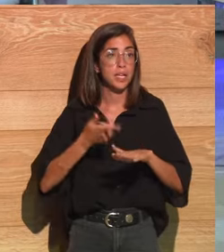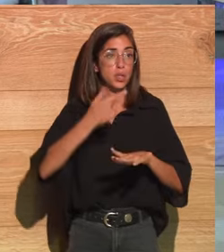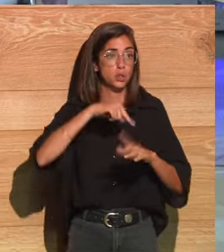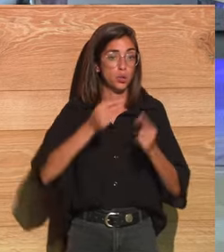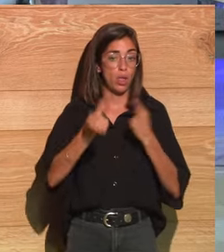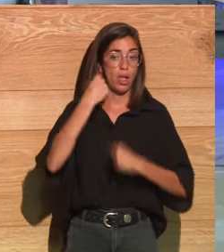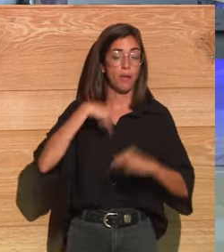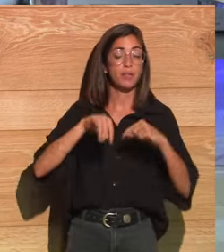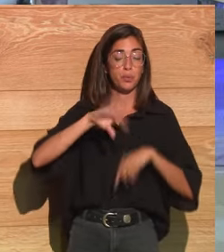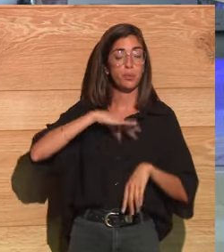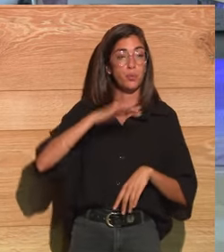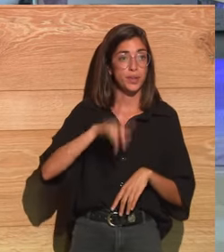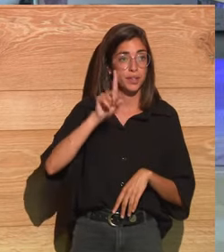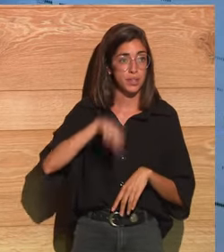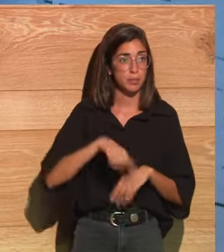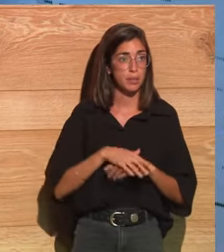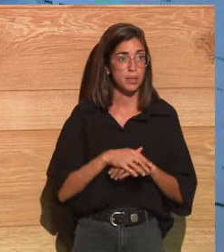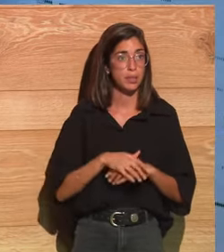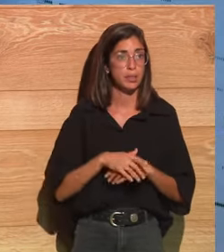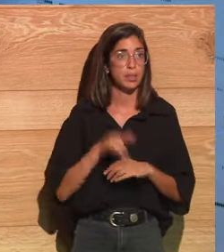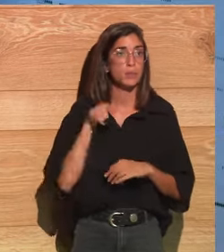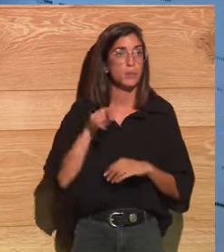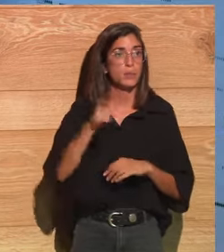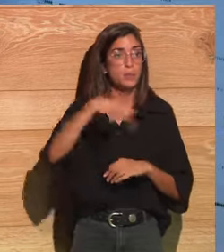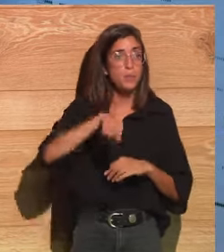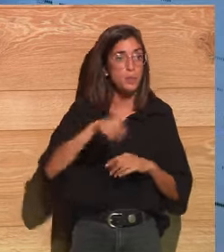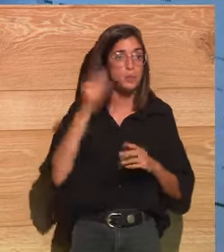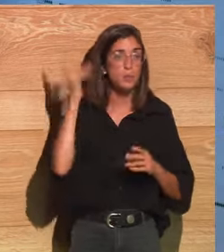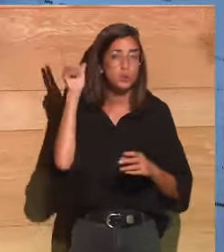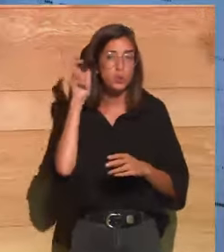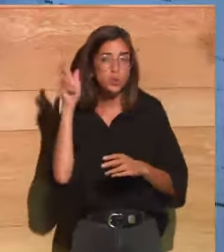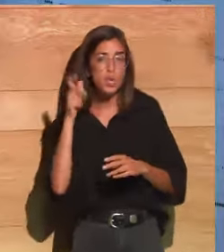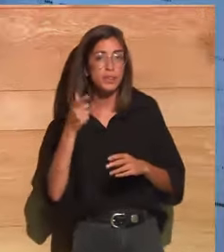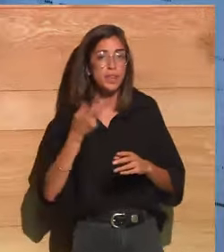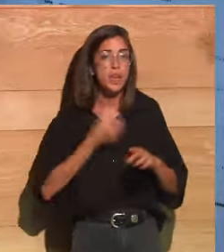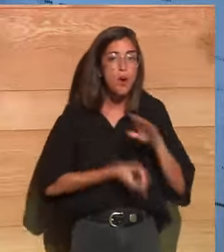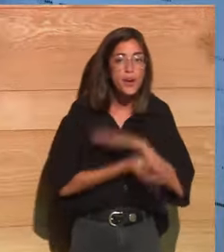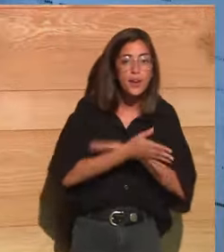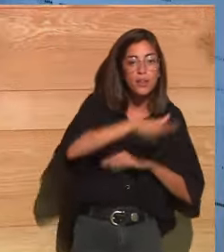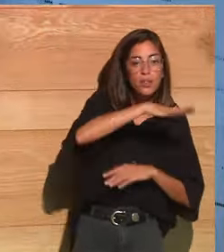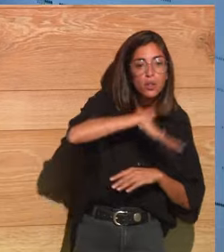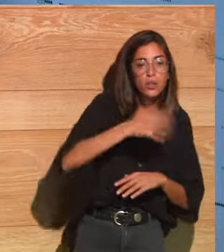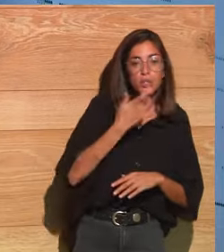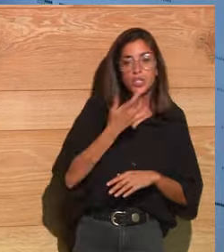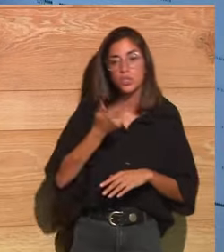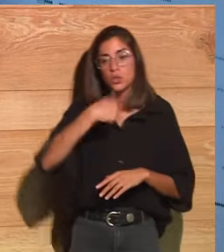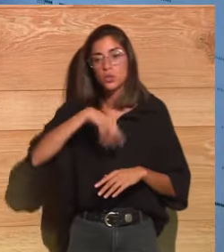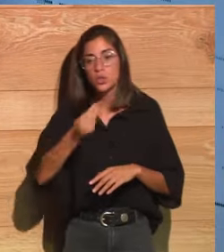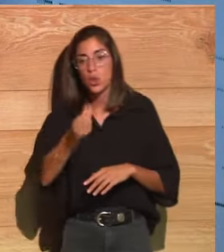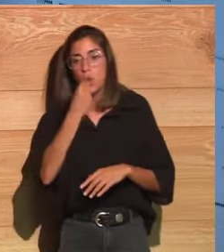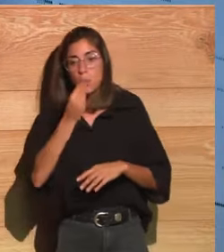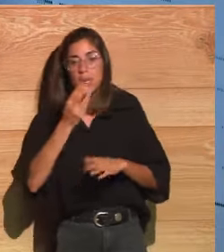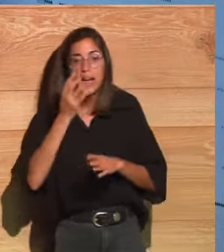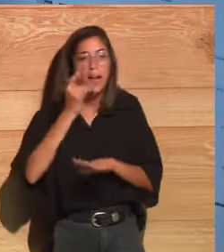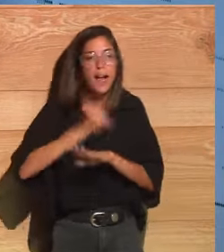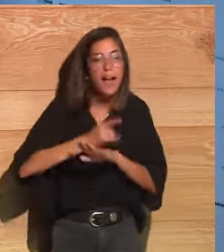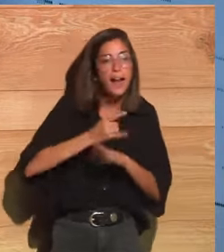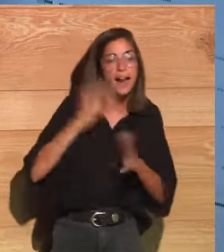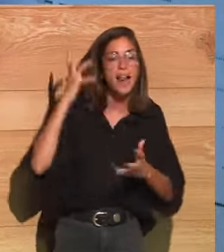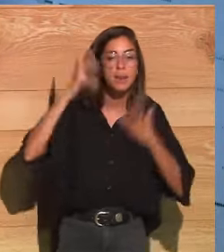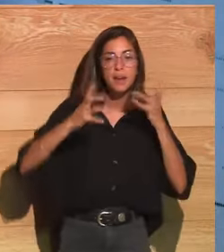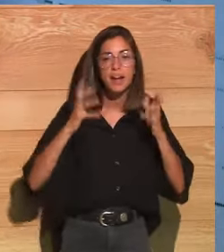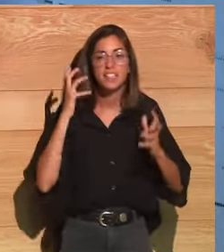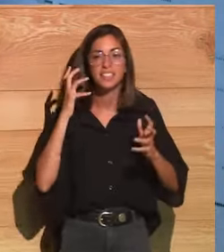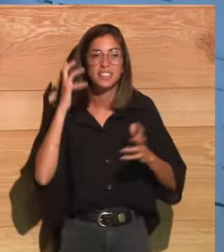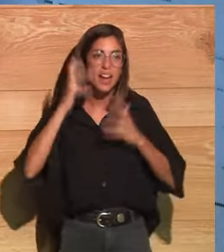a nosotros. Y de ahí, pues, habréis oído muchas veces, pues, ¿dónde está el origen de este virus? Si es por haber comido carne de animales salvajes que